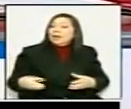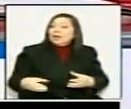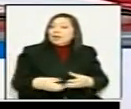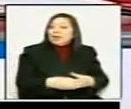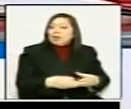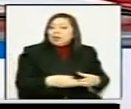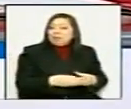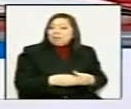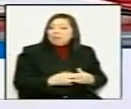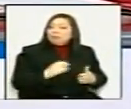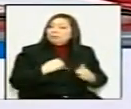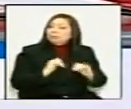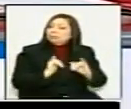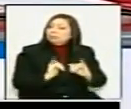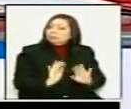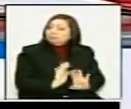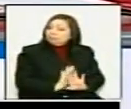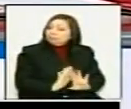no están instaladas,